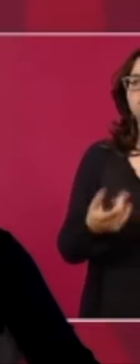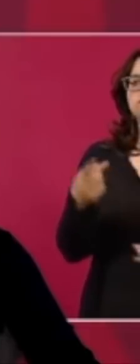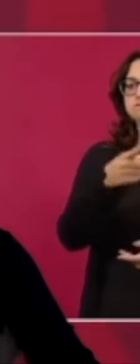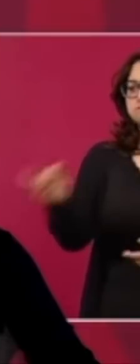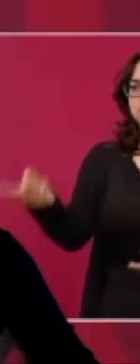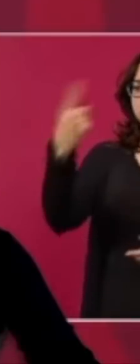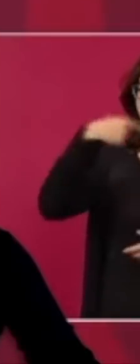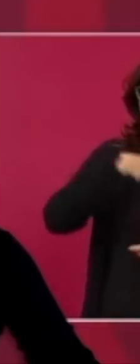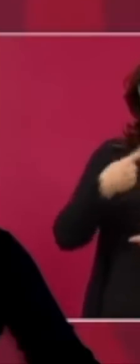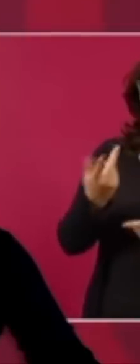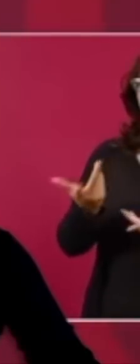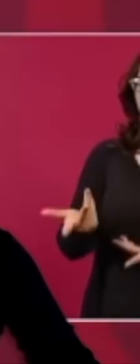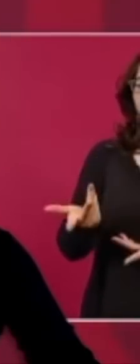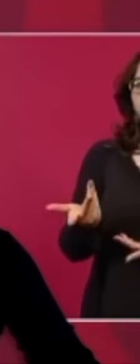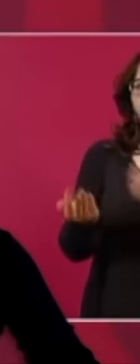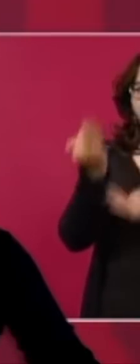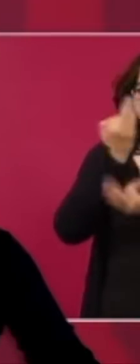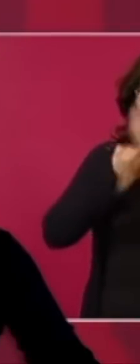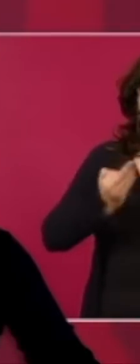expresiones